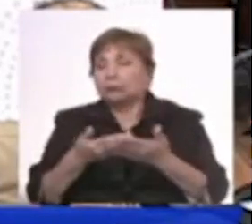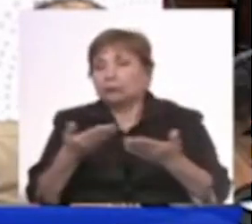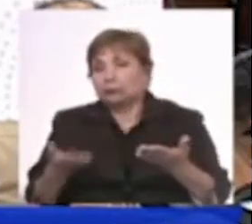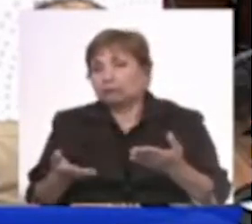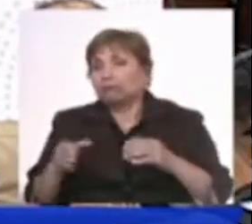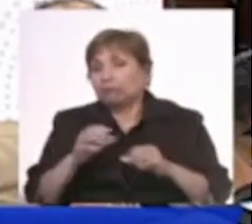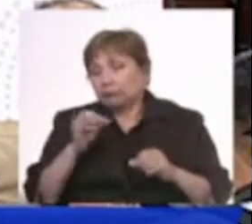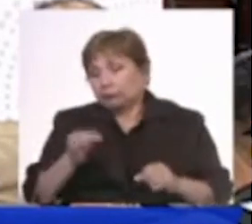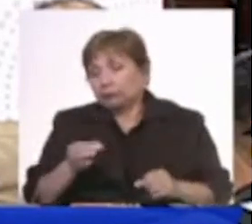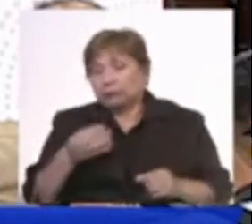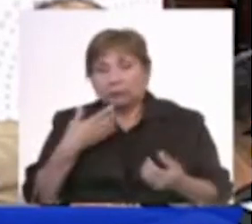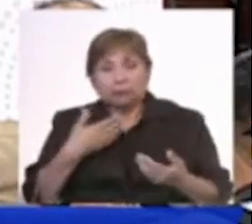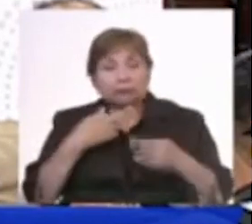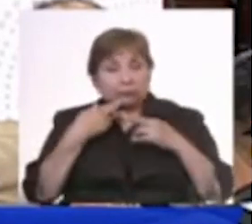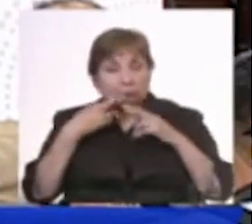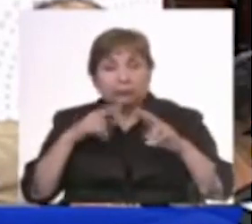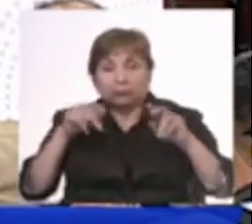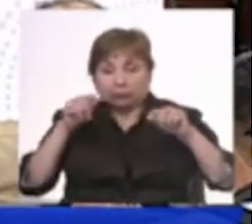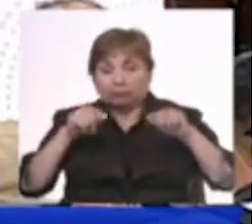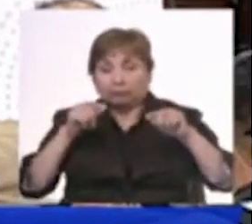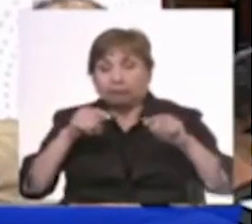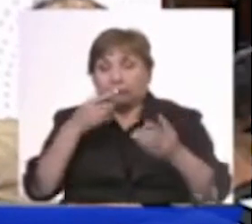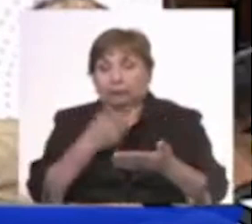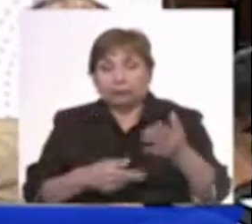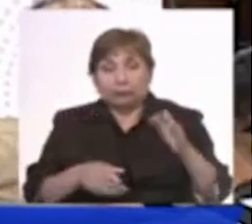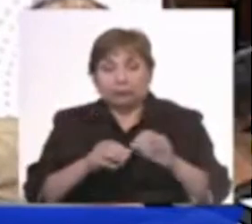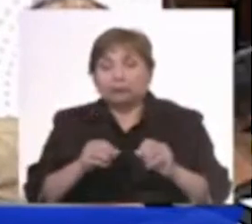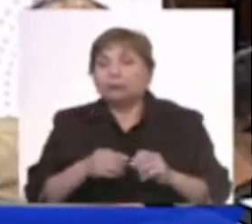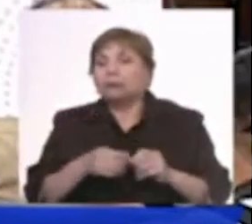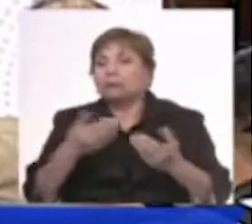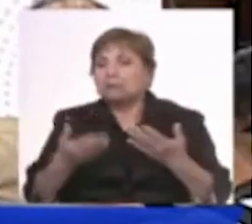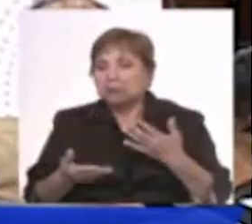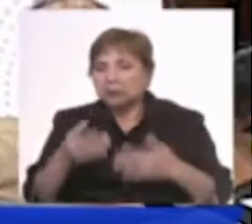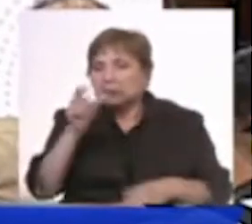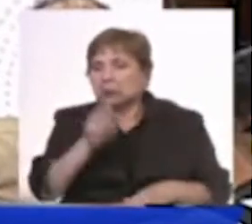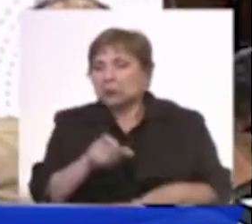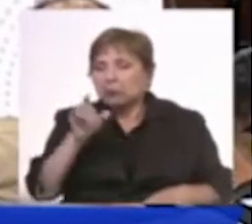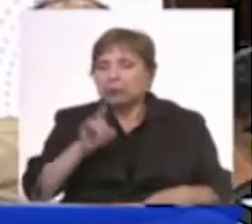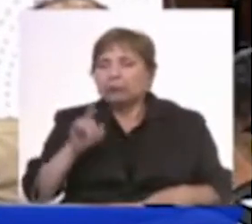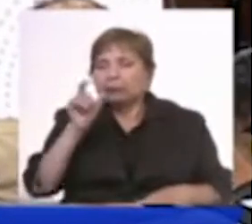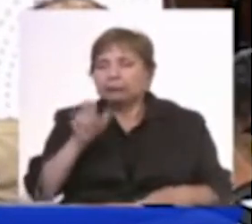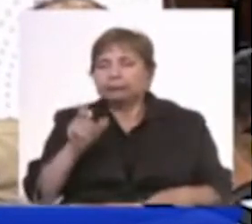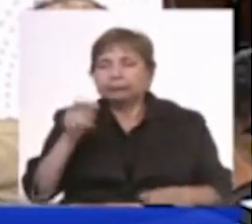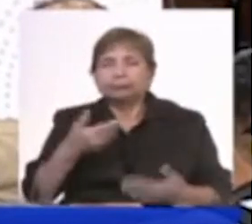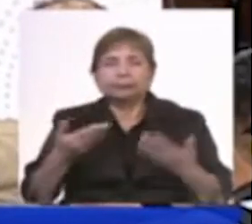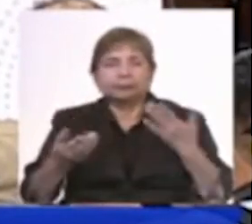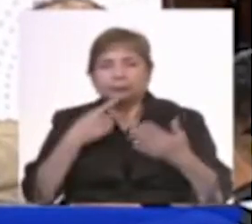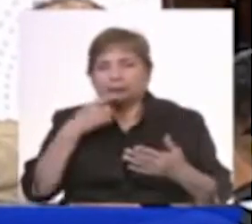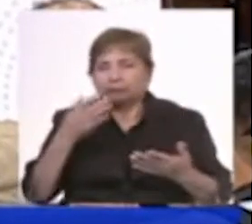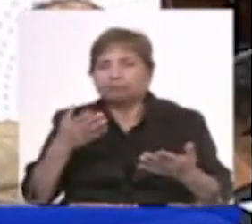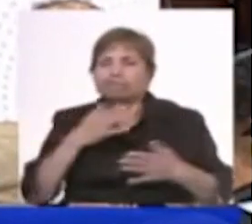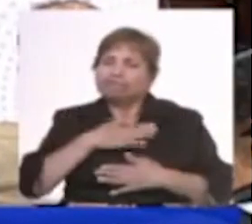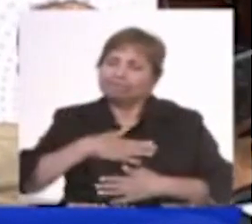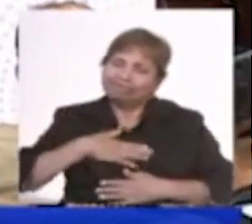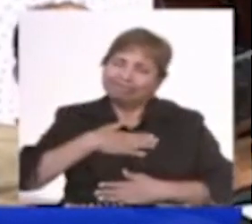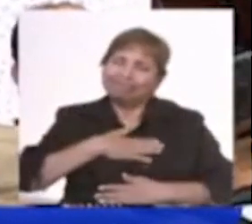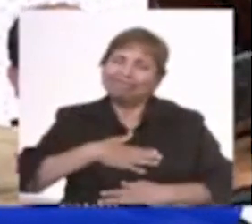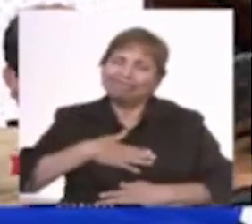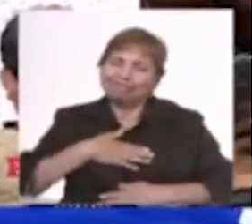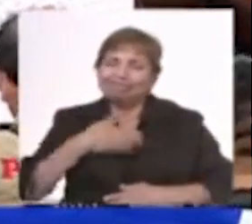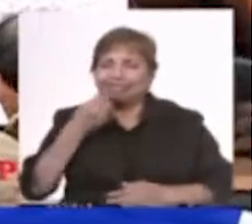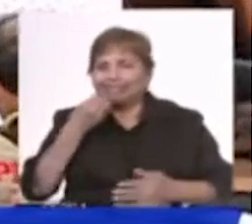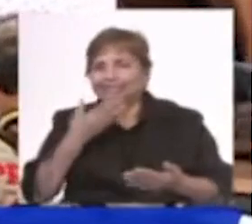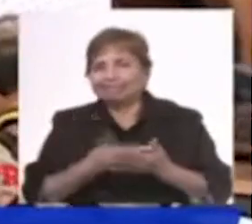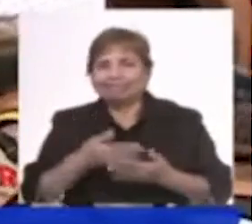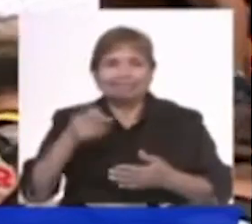ello es que, como resultado de esto, es que los usuarios están muy complacidos, incluso